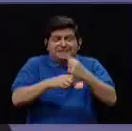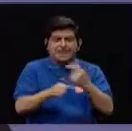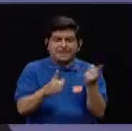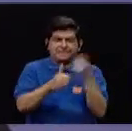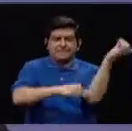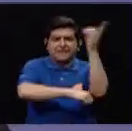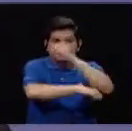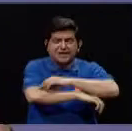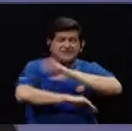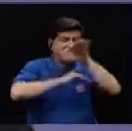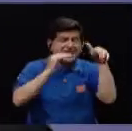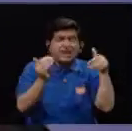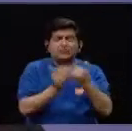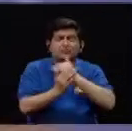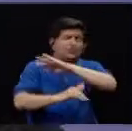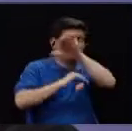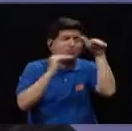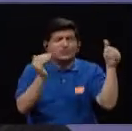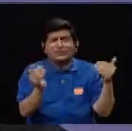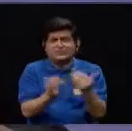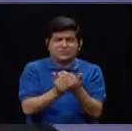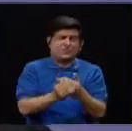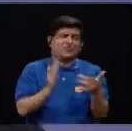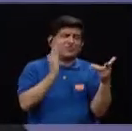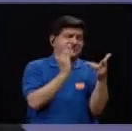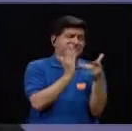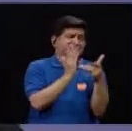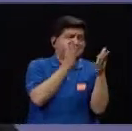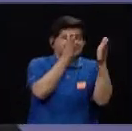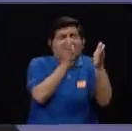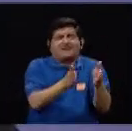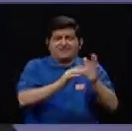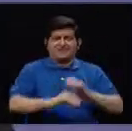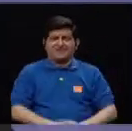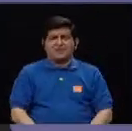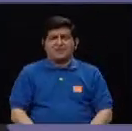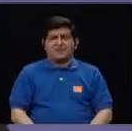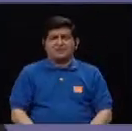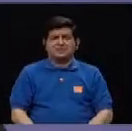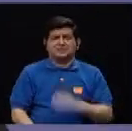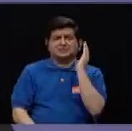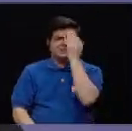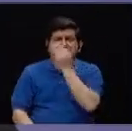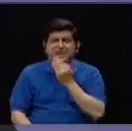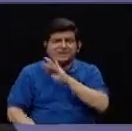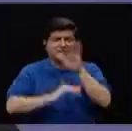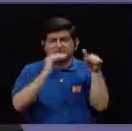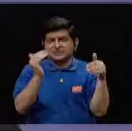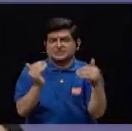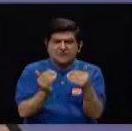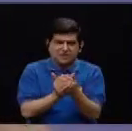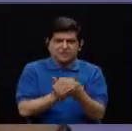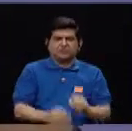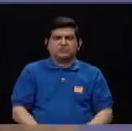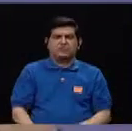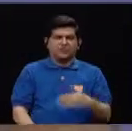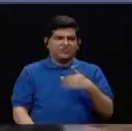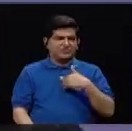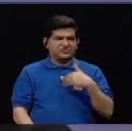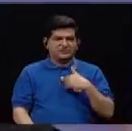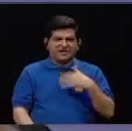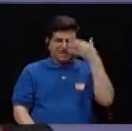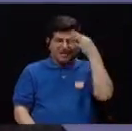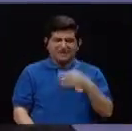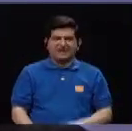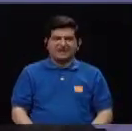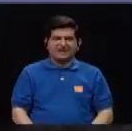ese primer día todos, desde los técnicos, la maquillista, todos, había como una,